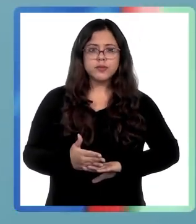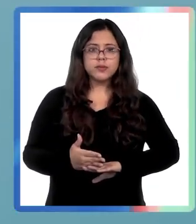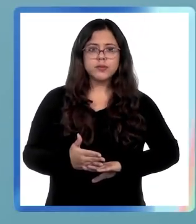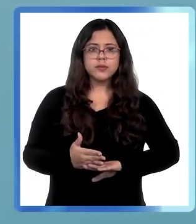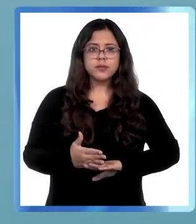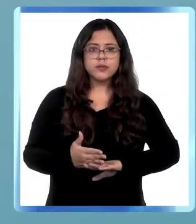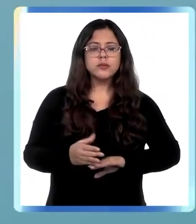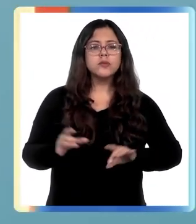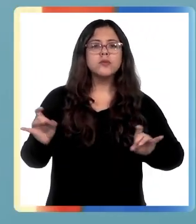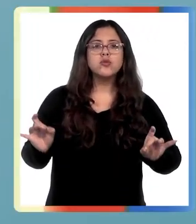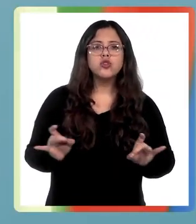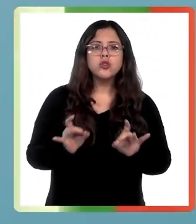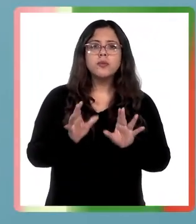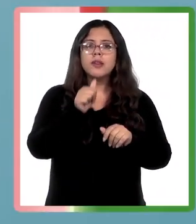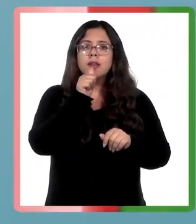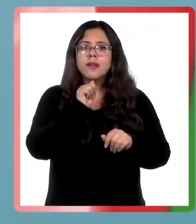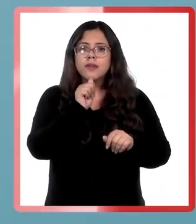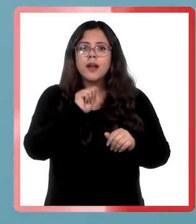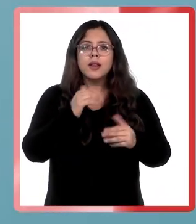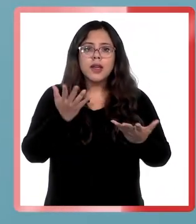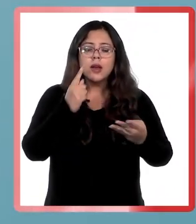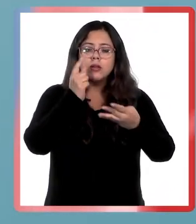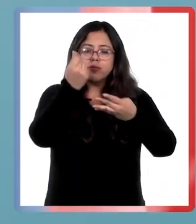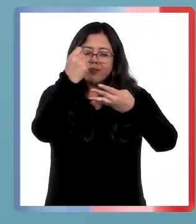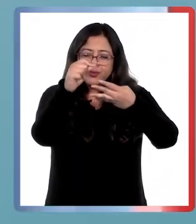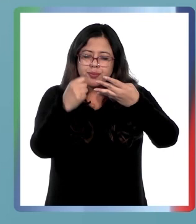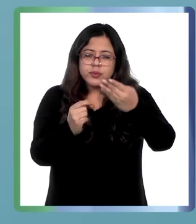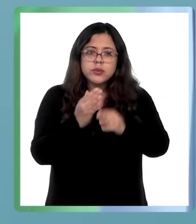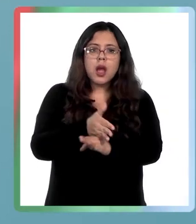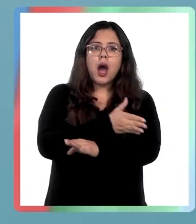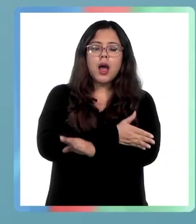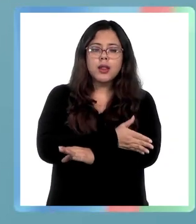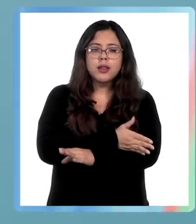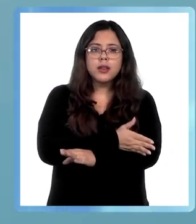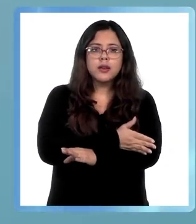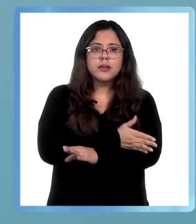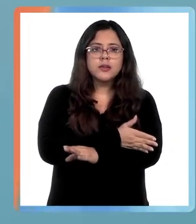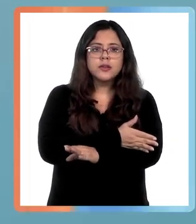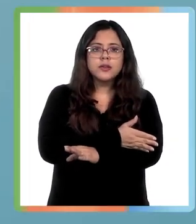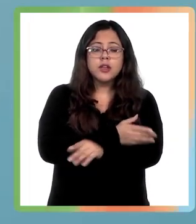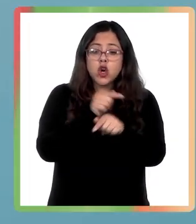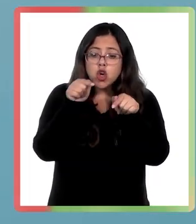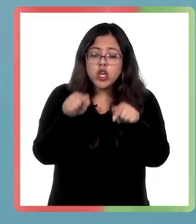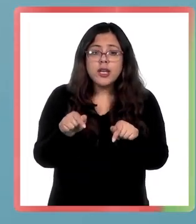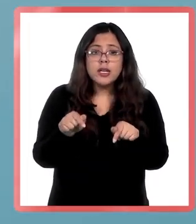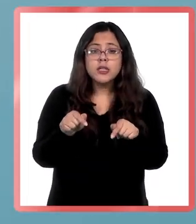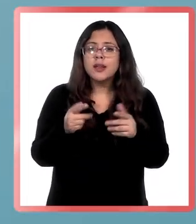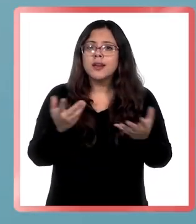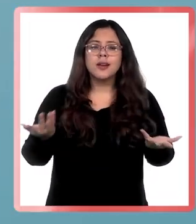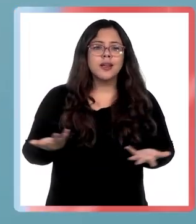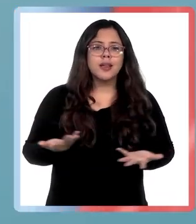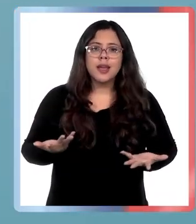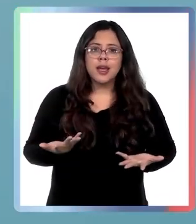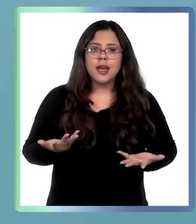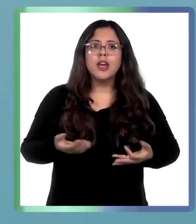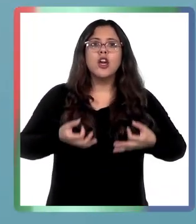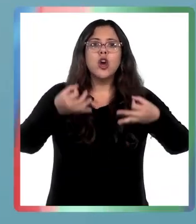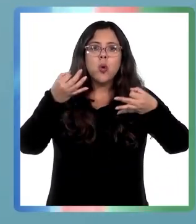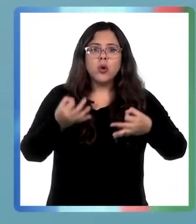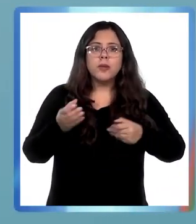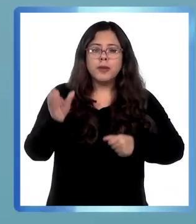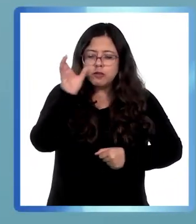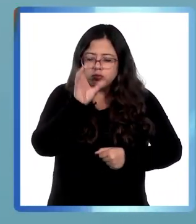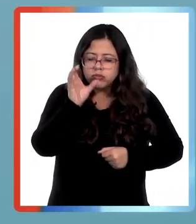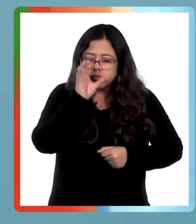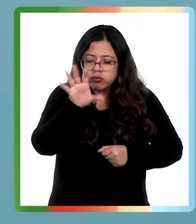único que nos queda es poder hacer diagnóstico temprano. Y por diagnóstico temprano, en el fondo, es